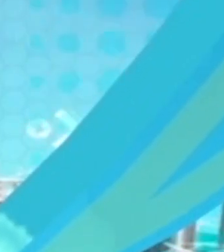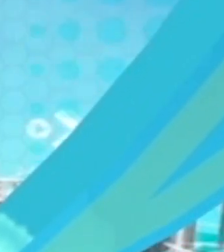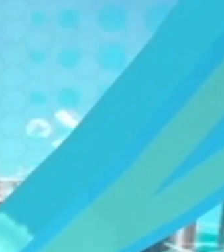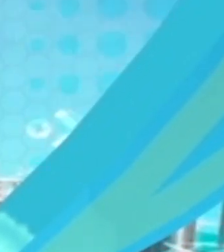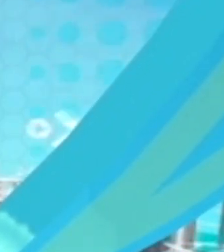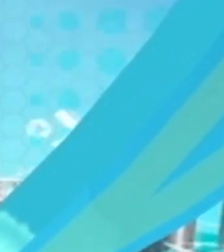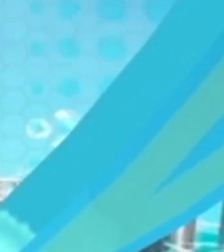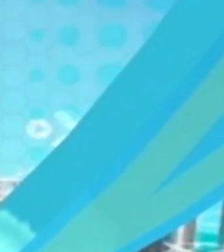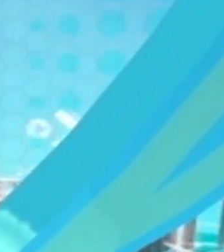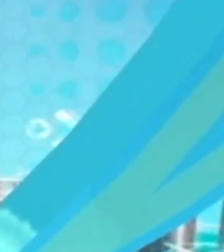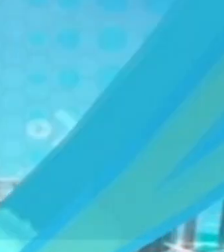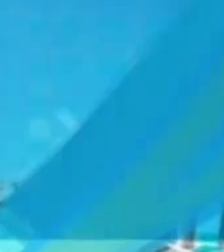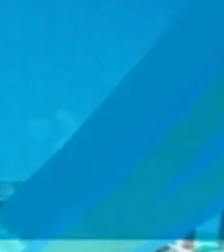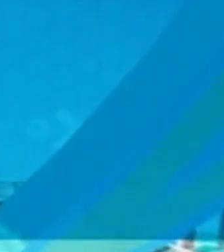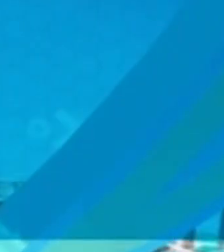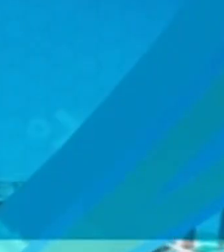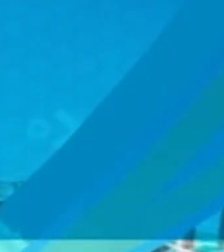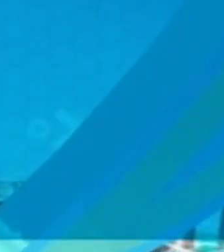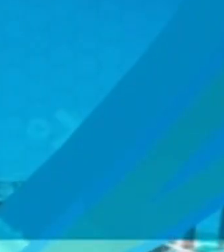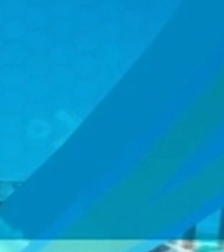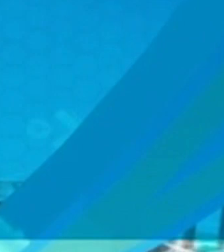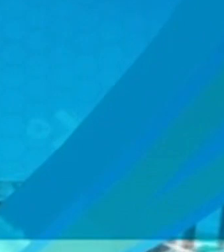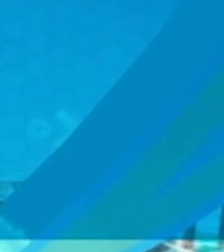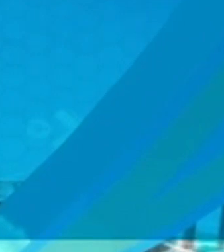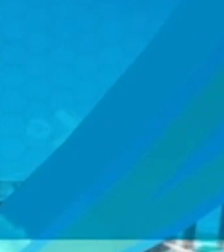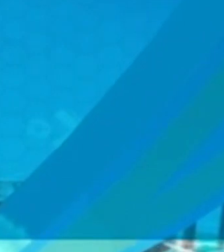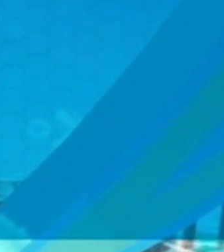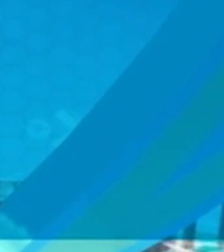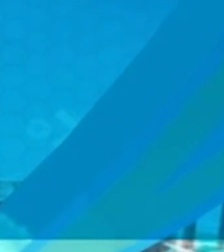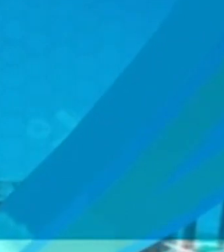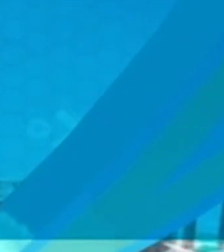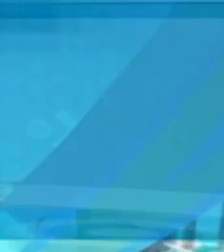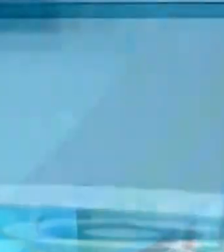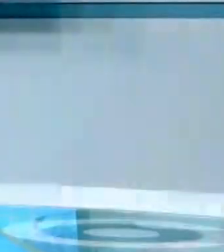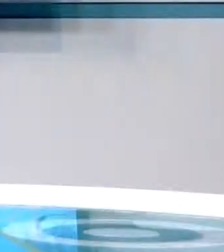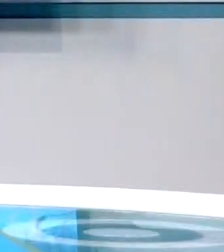Popular Pensiones te presenta la tasa básica pasiva.